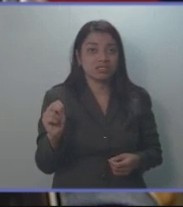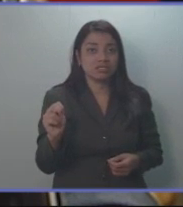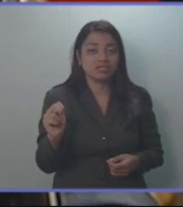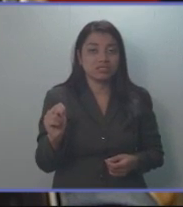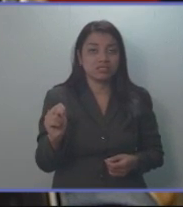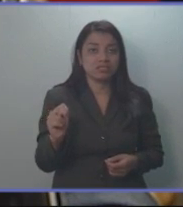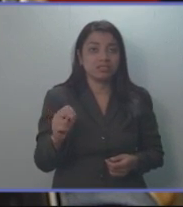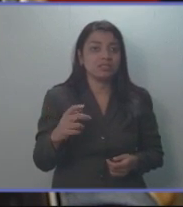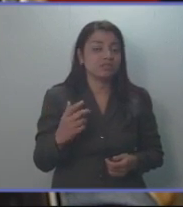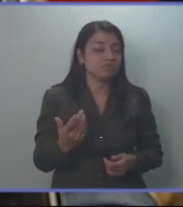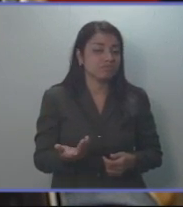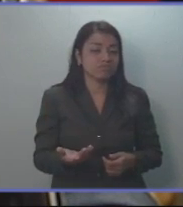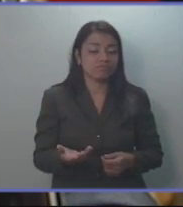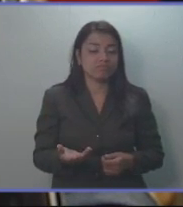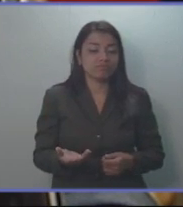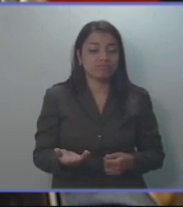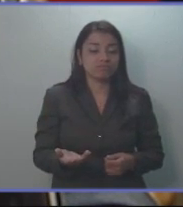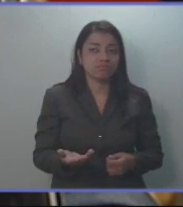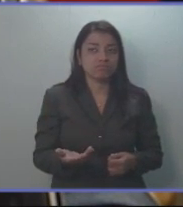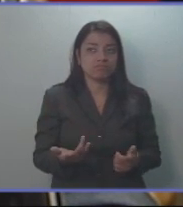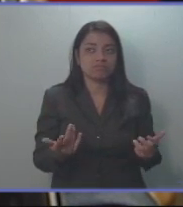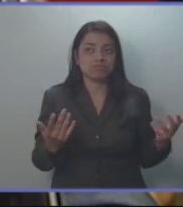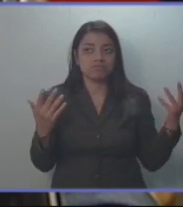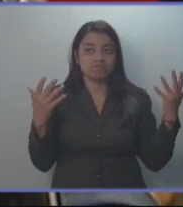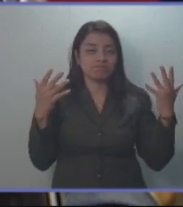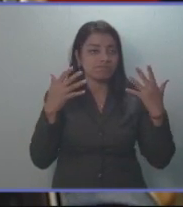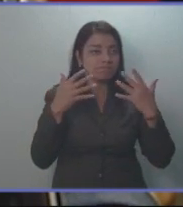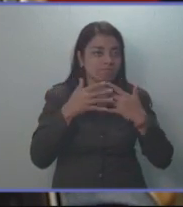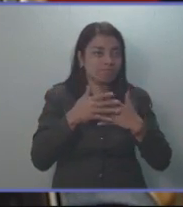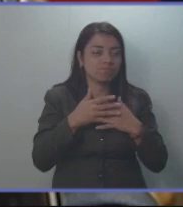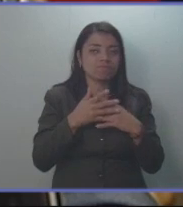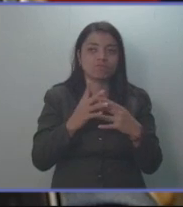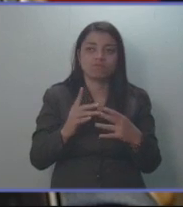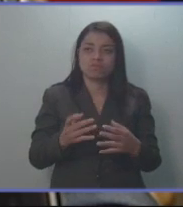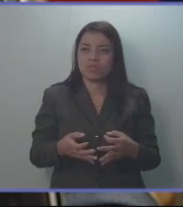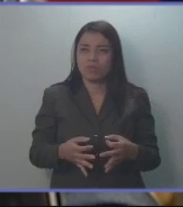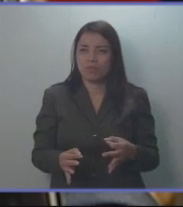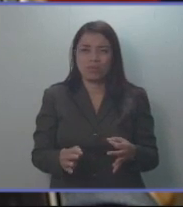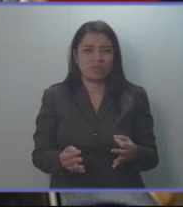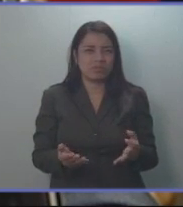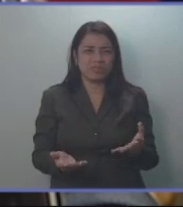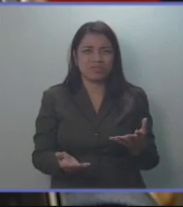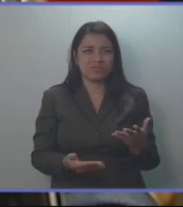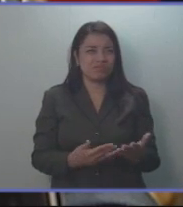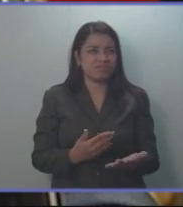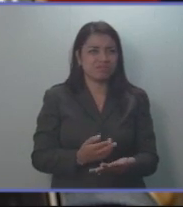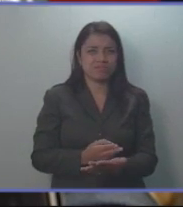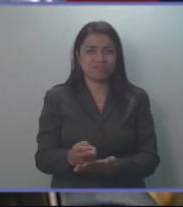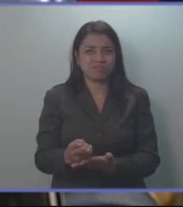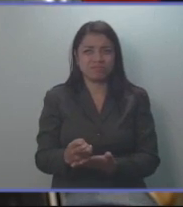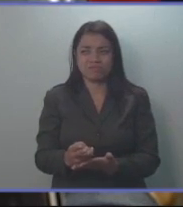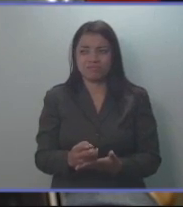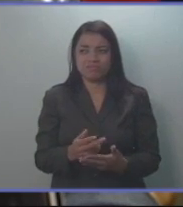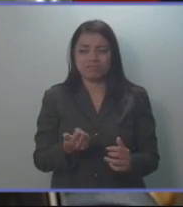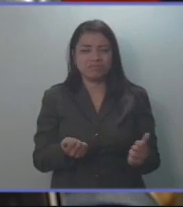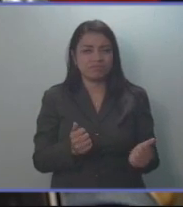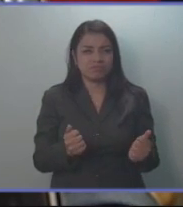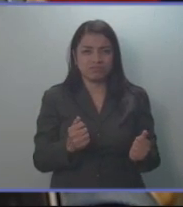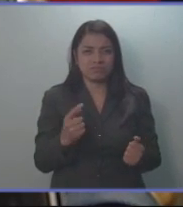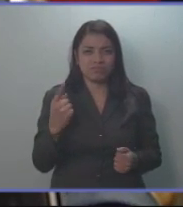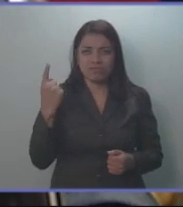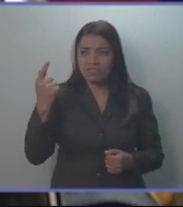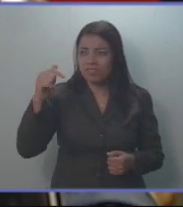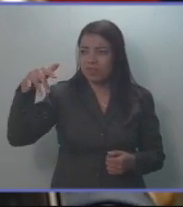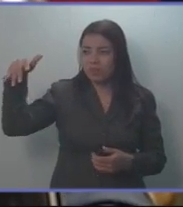y todo se hizo pues a oscuras, es una forma sin la absoluta transparencia, y se jugó con los sentimientos